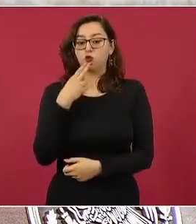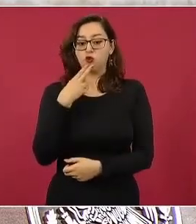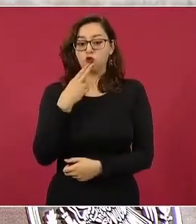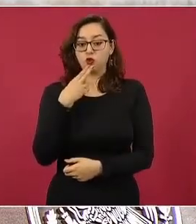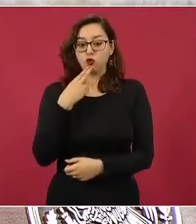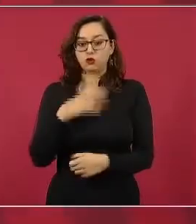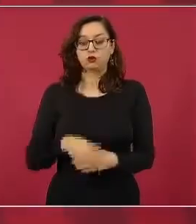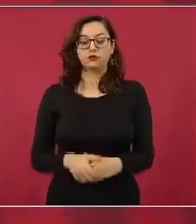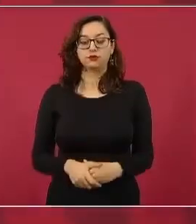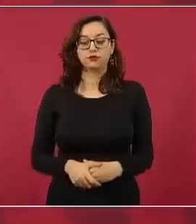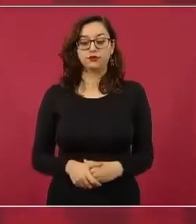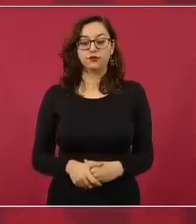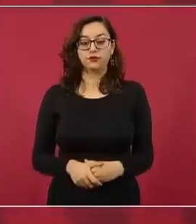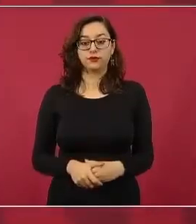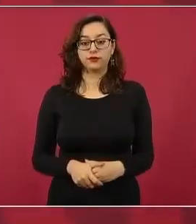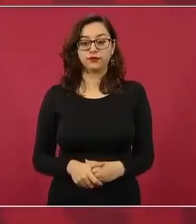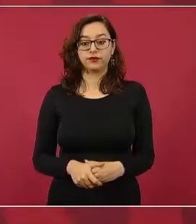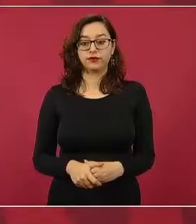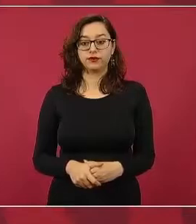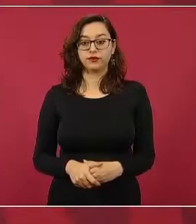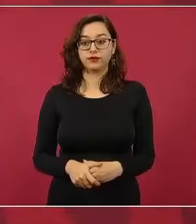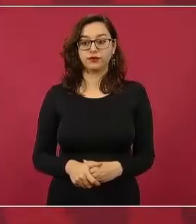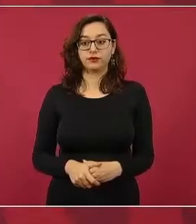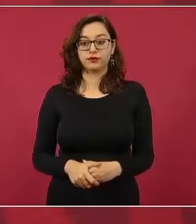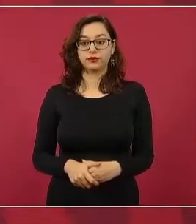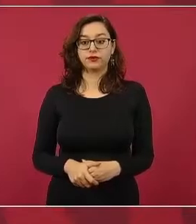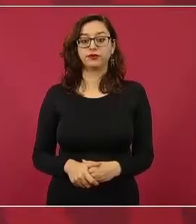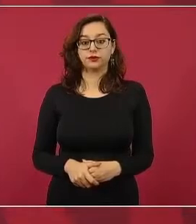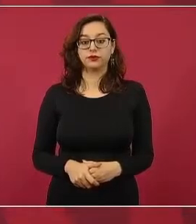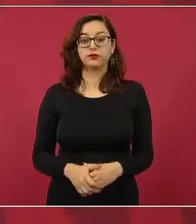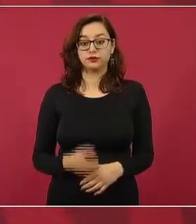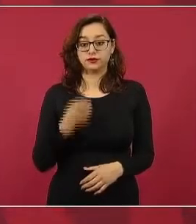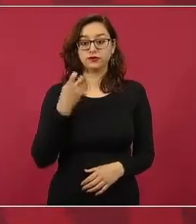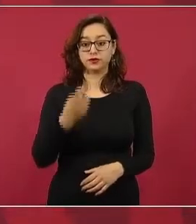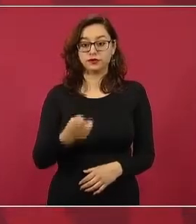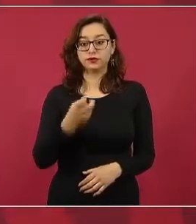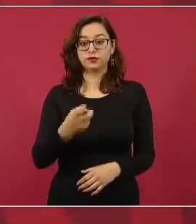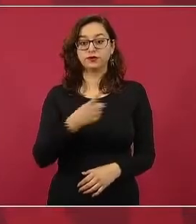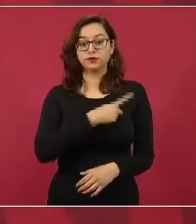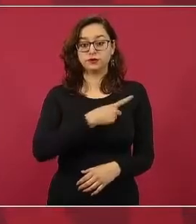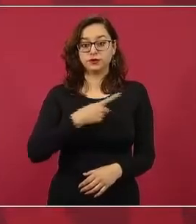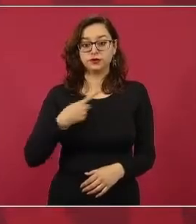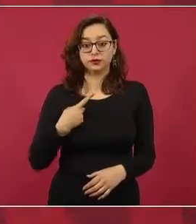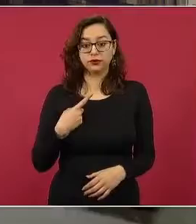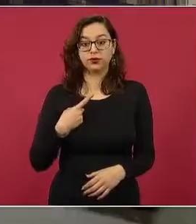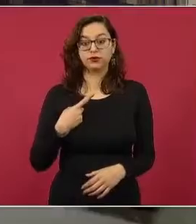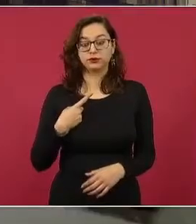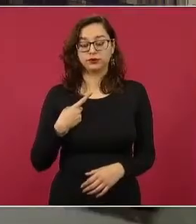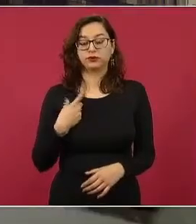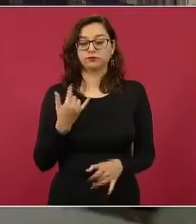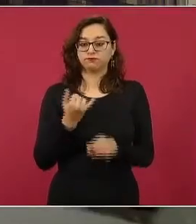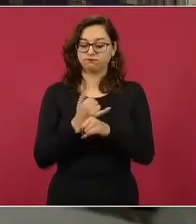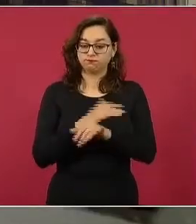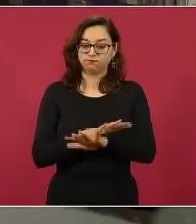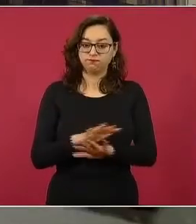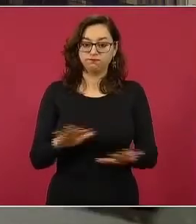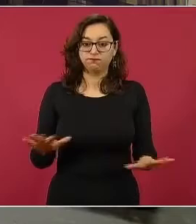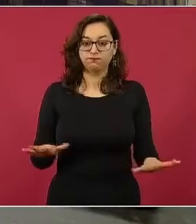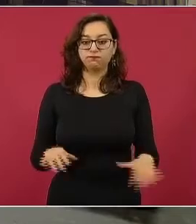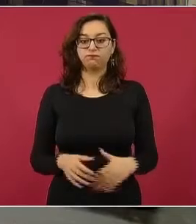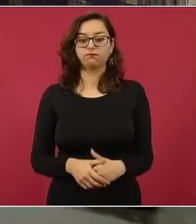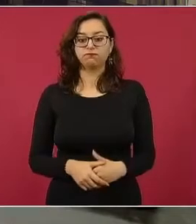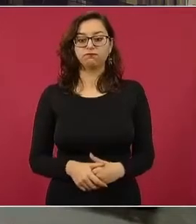el litio, por qué es tan estratégico en la industrialización